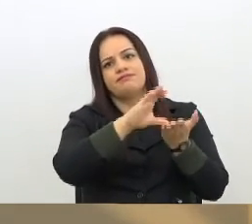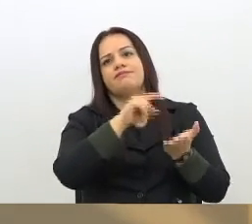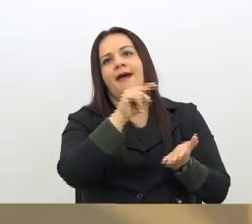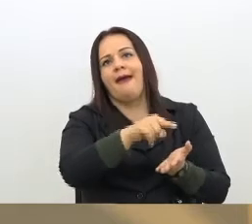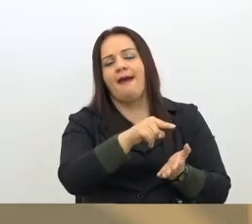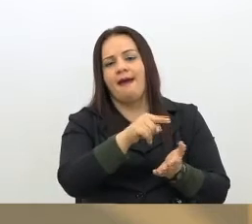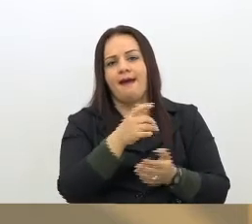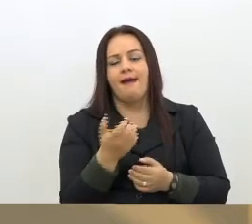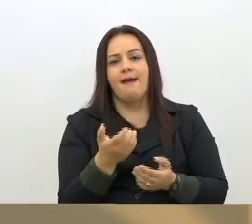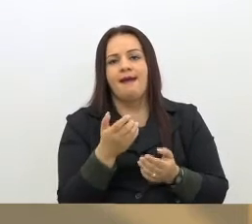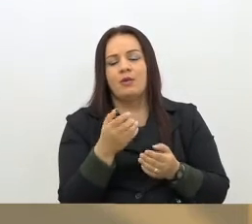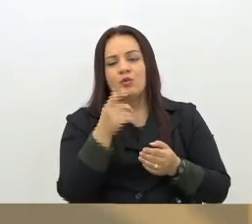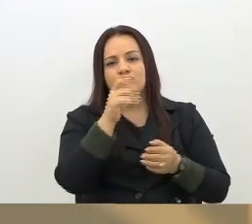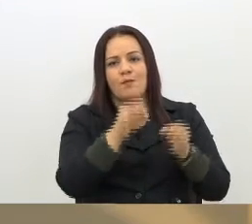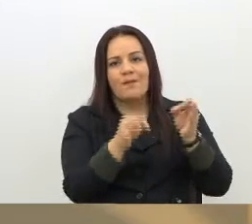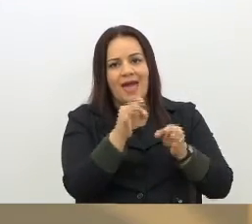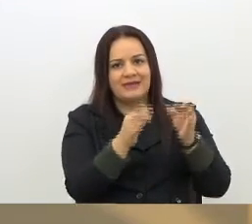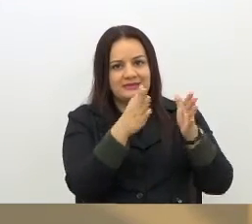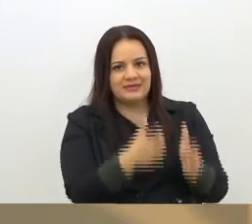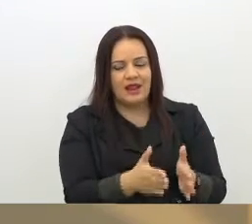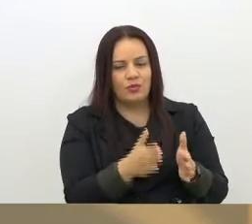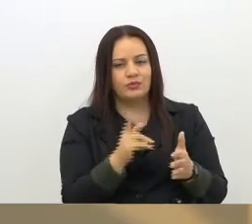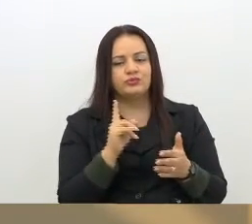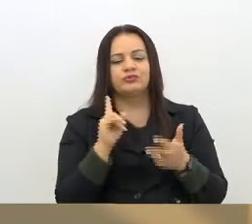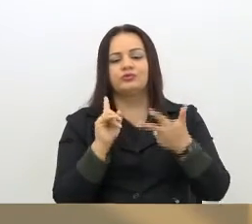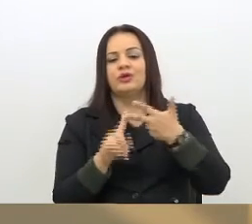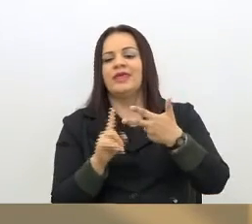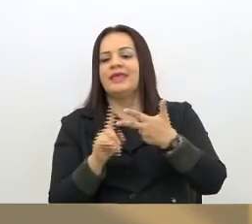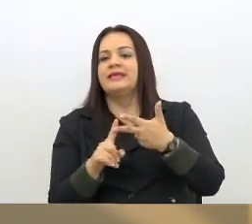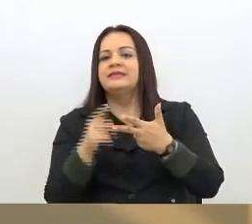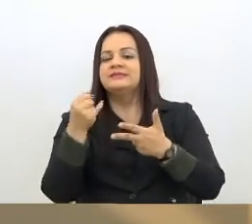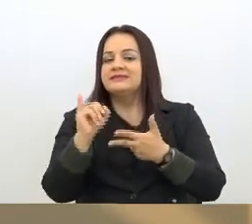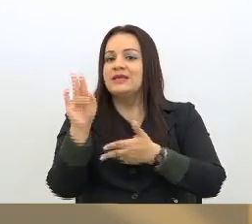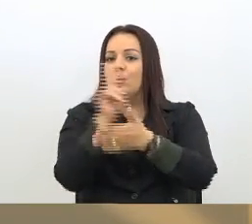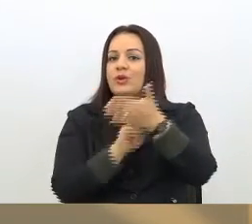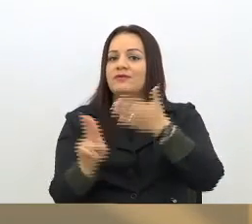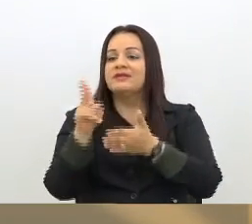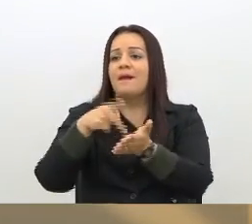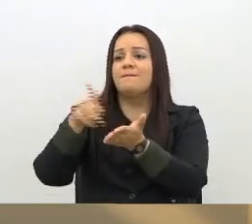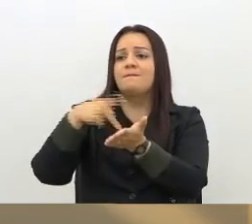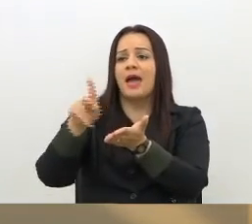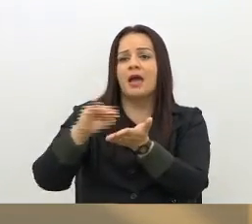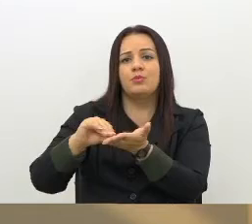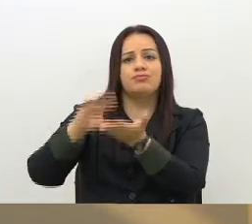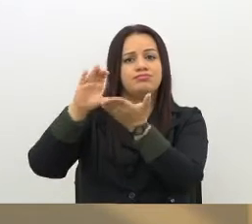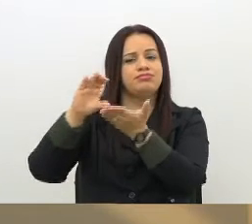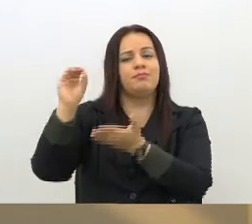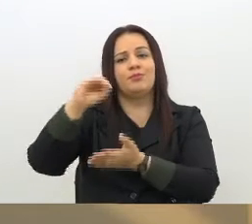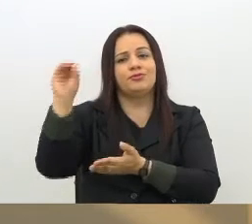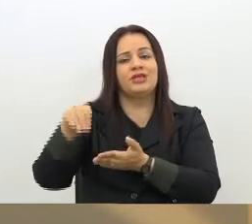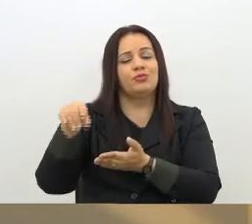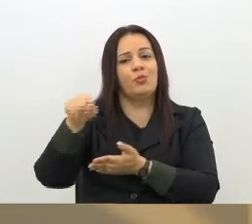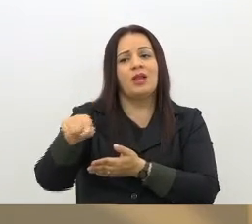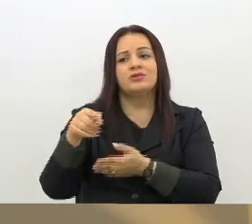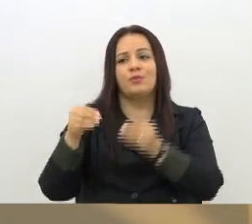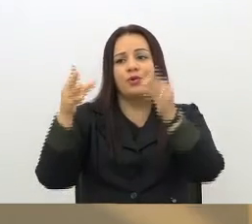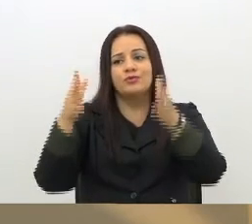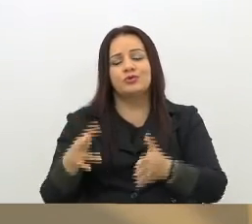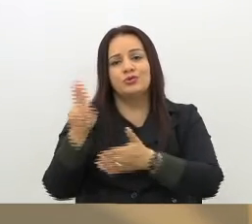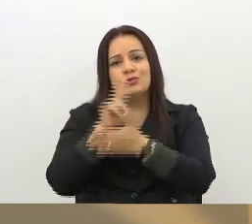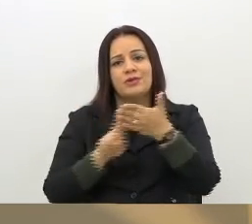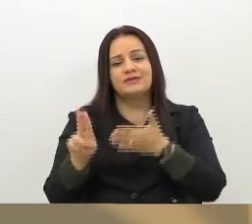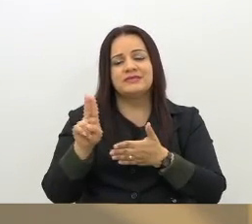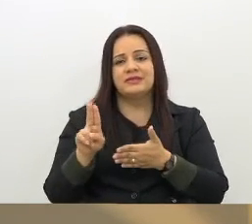porcentuales a los magistrados, si las universidades le pagan pluses porcentuales a los profesores